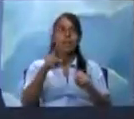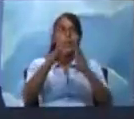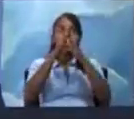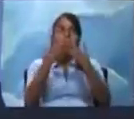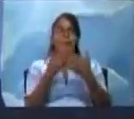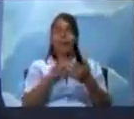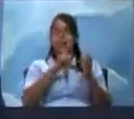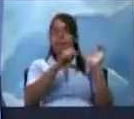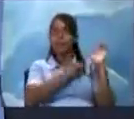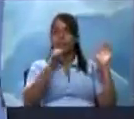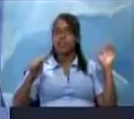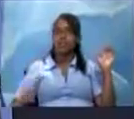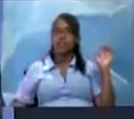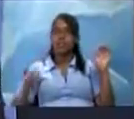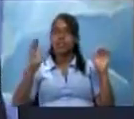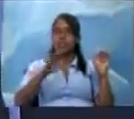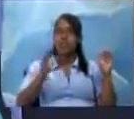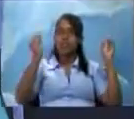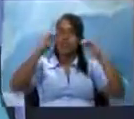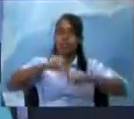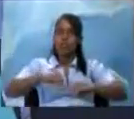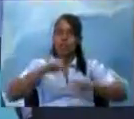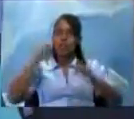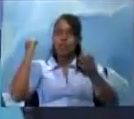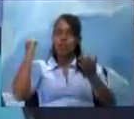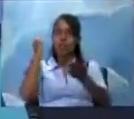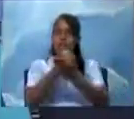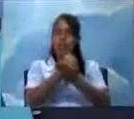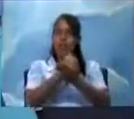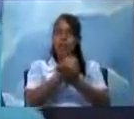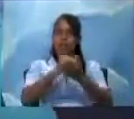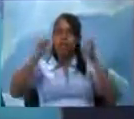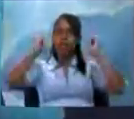la palabra del Señor. ¿Estás de acuerdo, cielito?